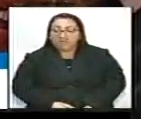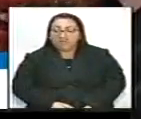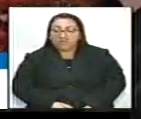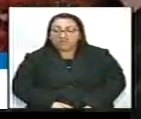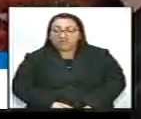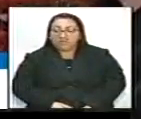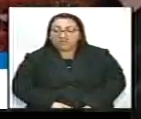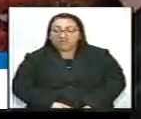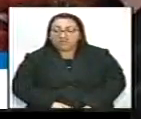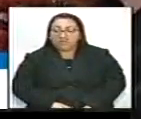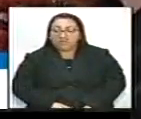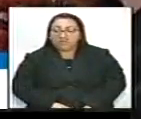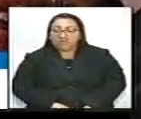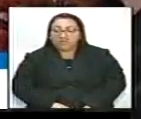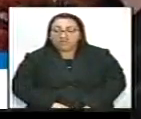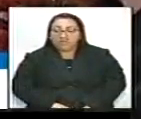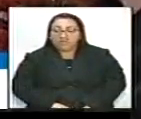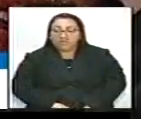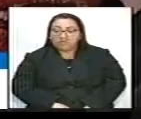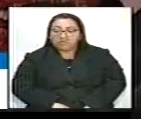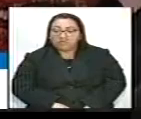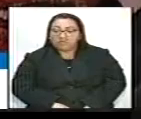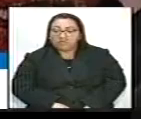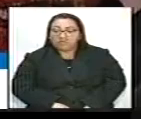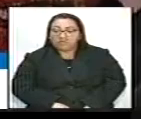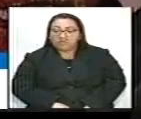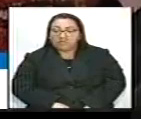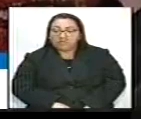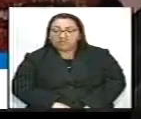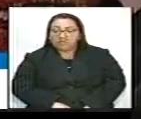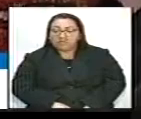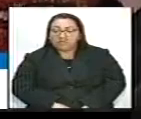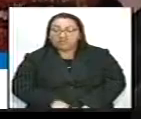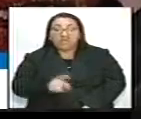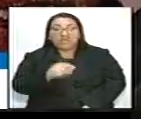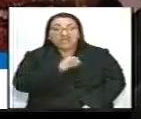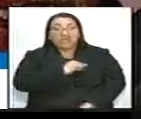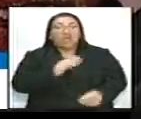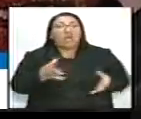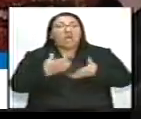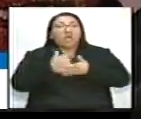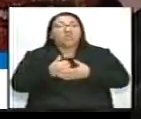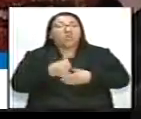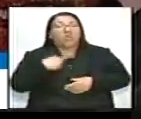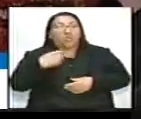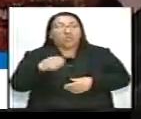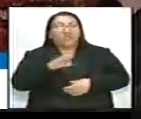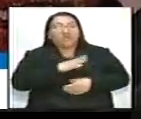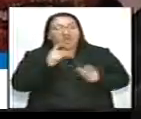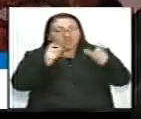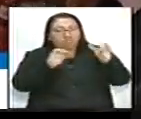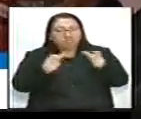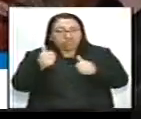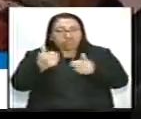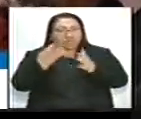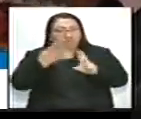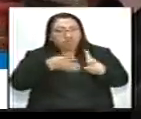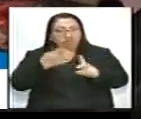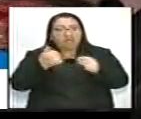que elige, selecciona, destituye jueces y fiscales en todo el Perú. Tenemos que